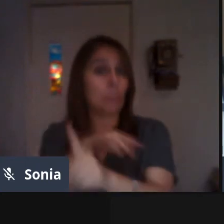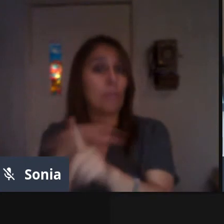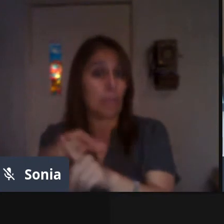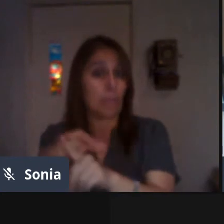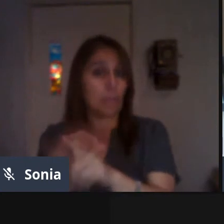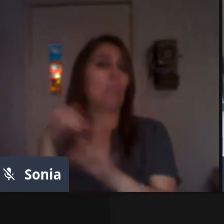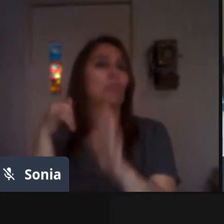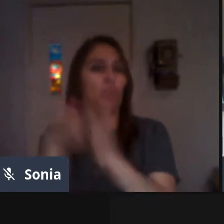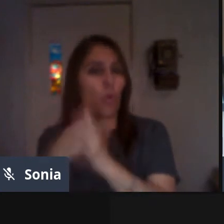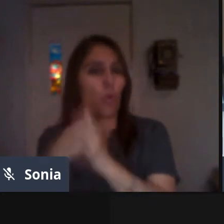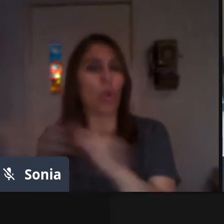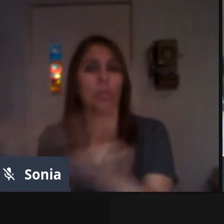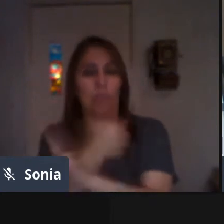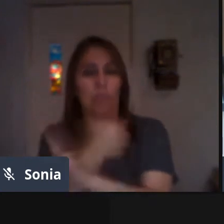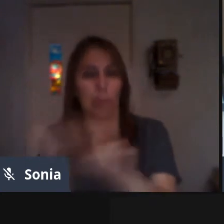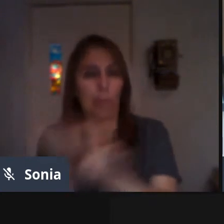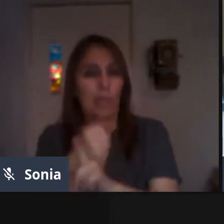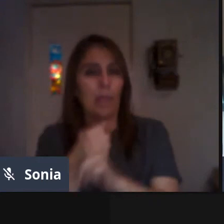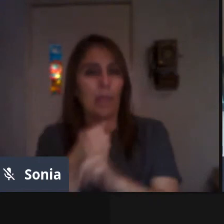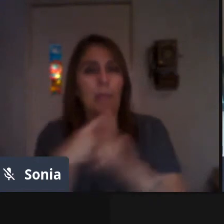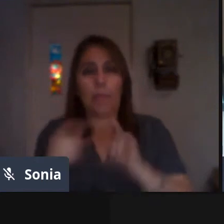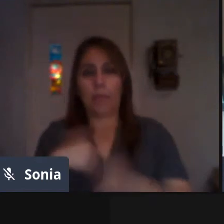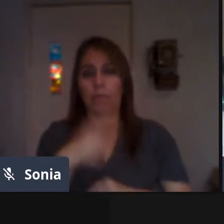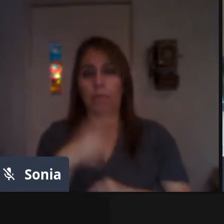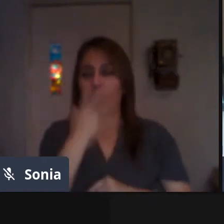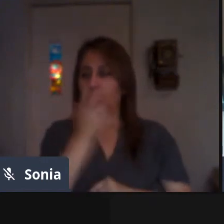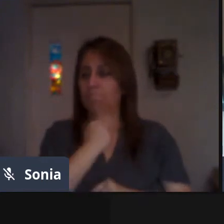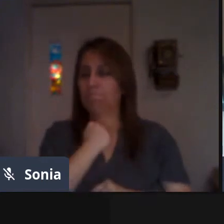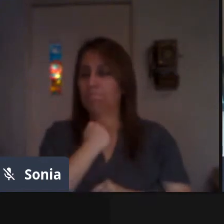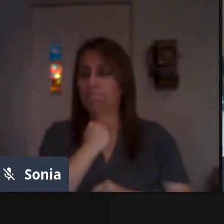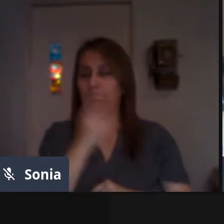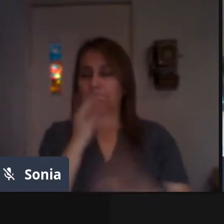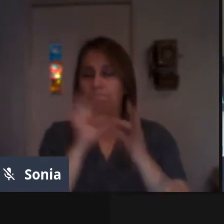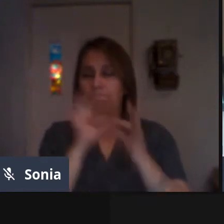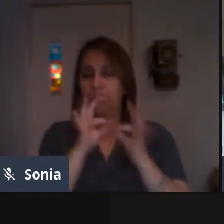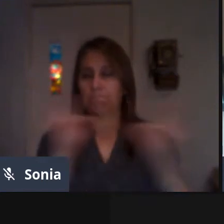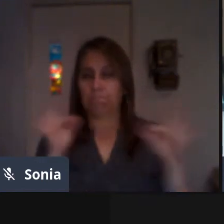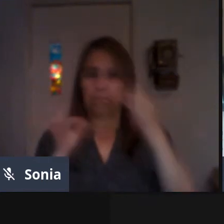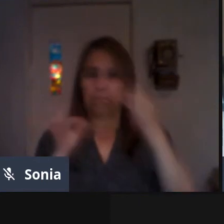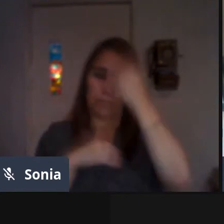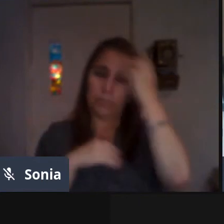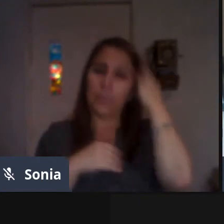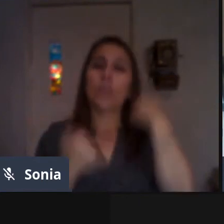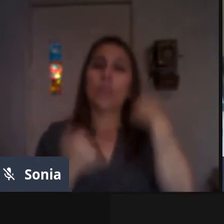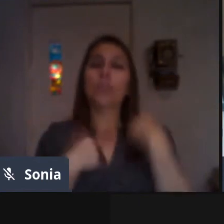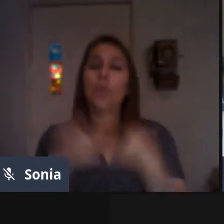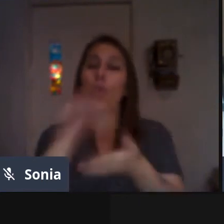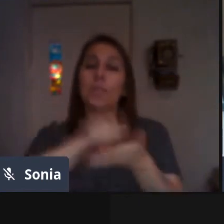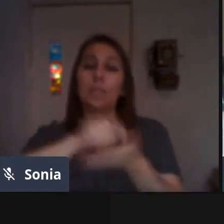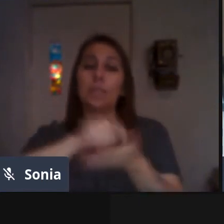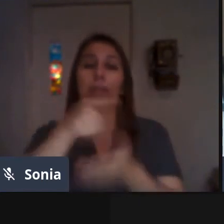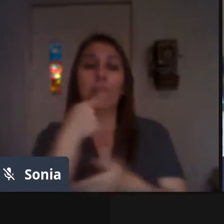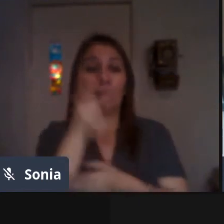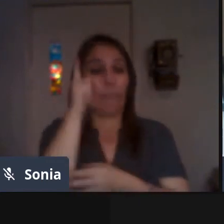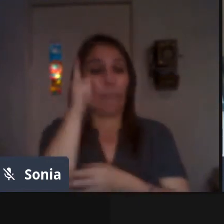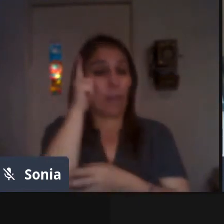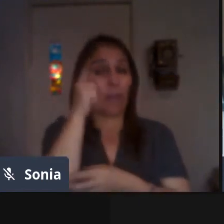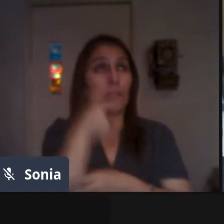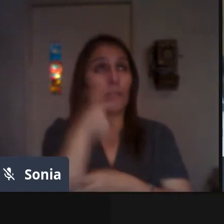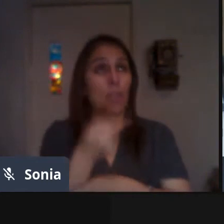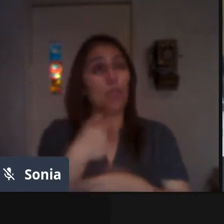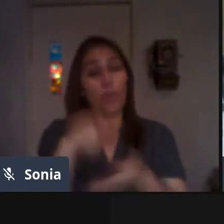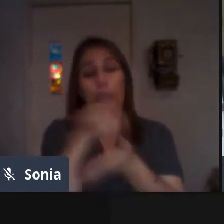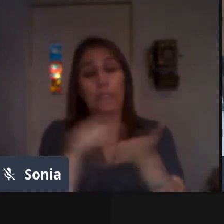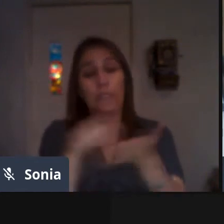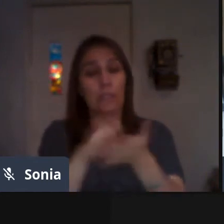obviamente yo ya no soy un hombre perfecto ni mucho mejor por haber escrito sobre esto no pero al menos ya pasa esta historia por tu